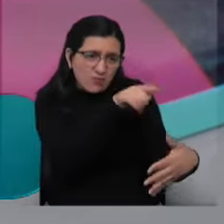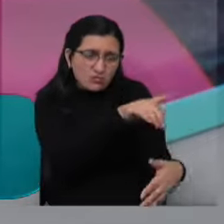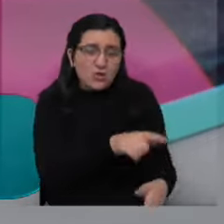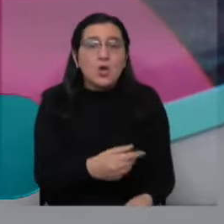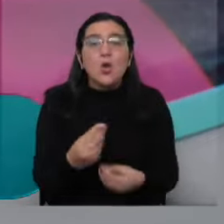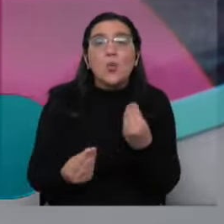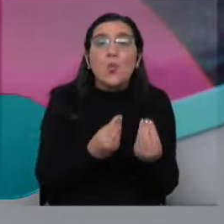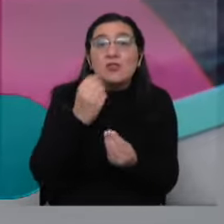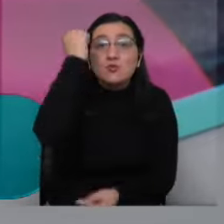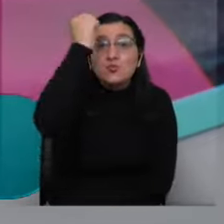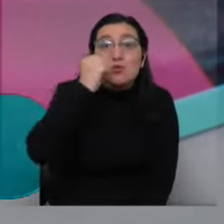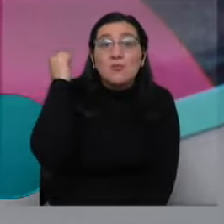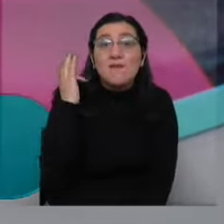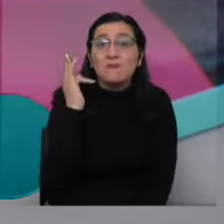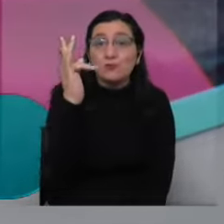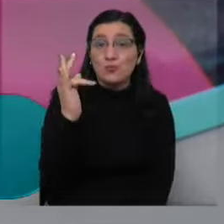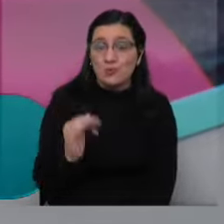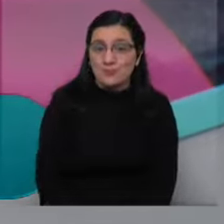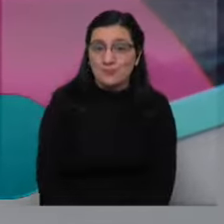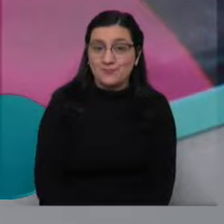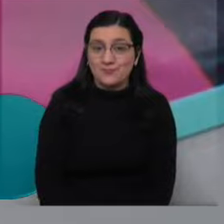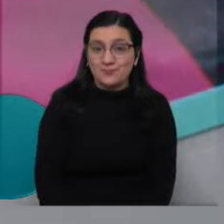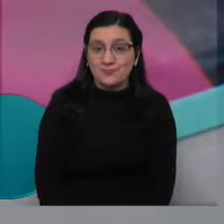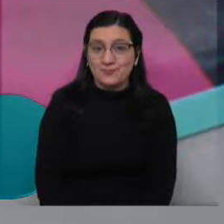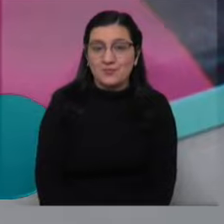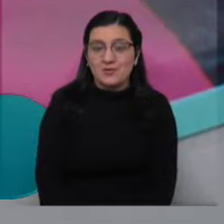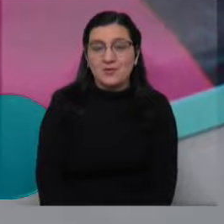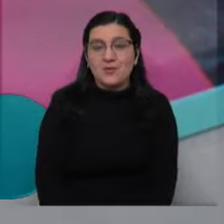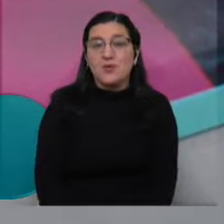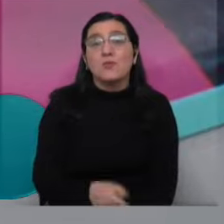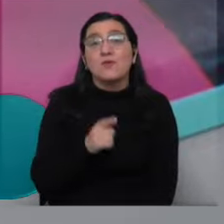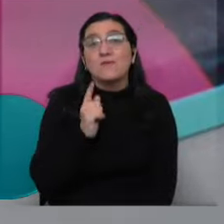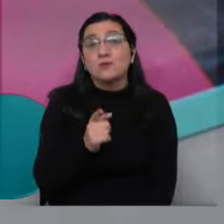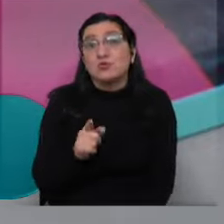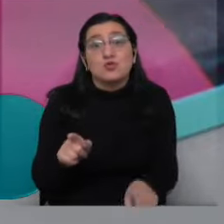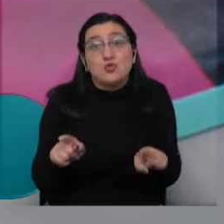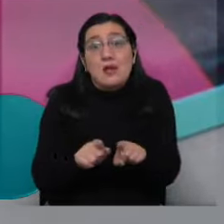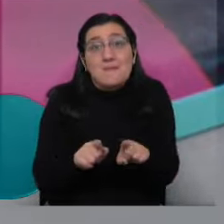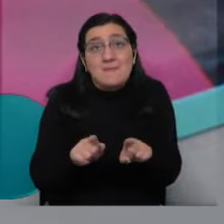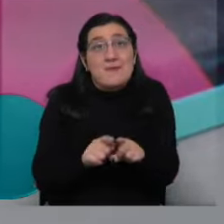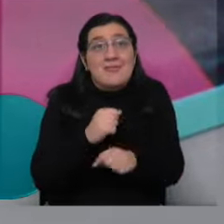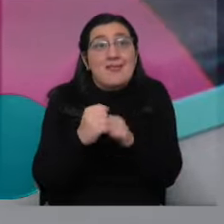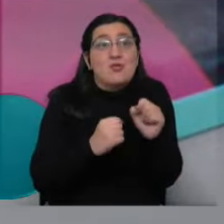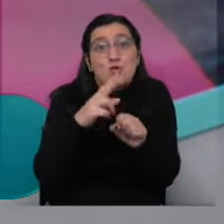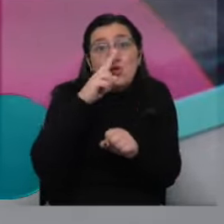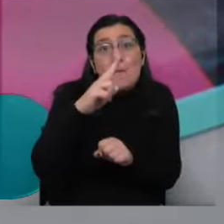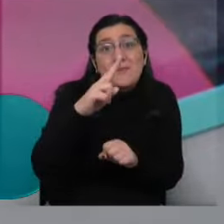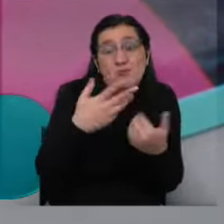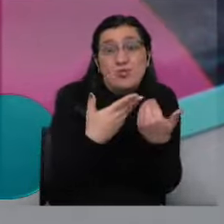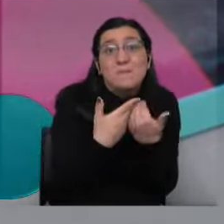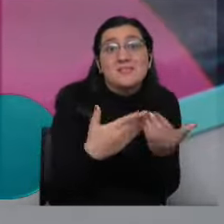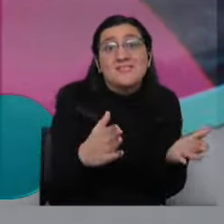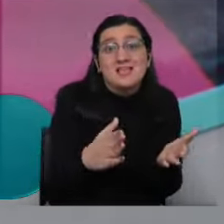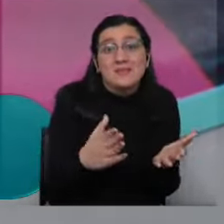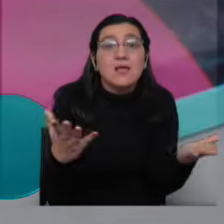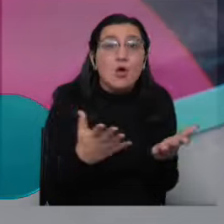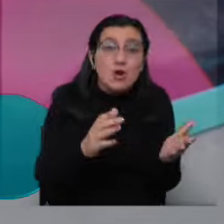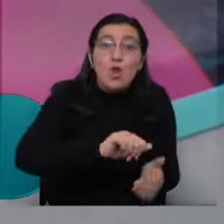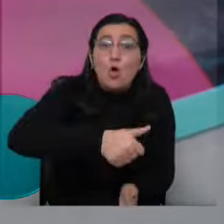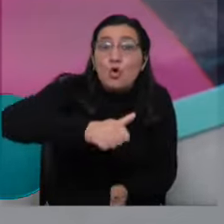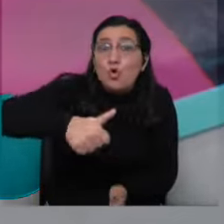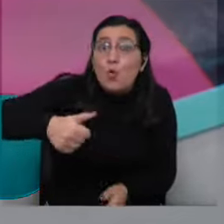tenés de acá futuro porque como vos decís de aquella vir del los 2000 que empieza se han conseguido un montón de